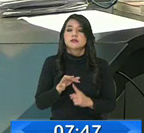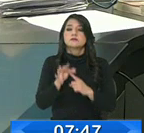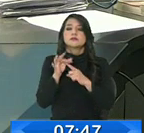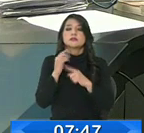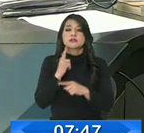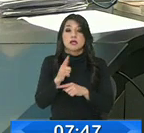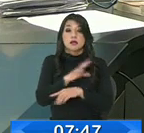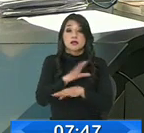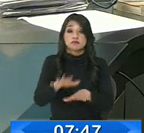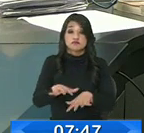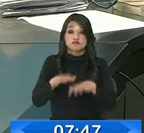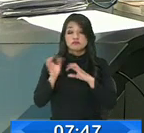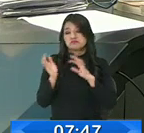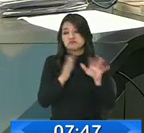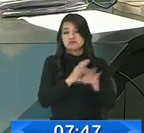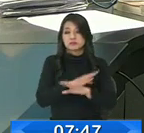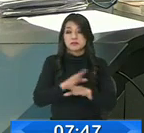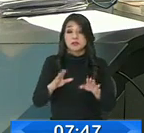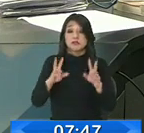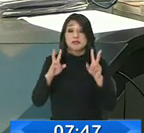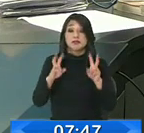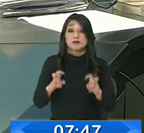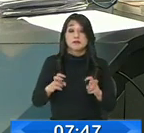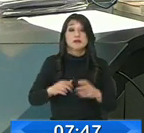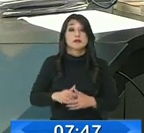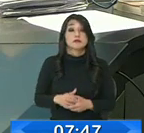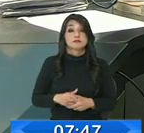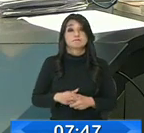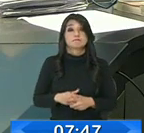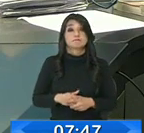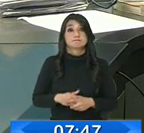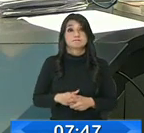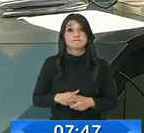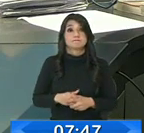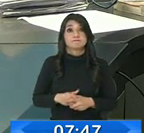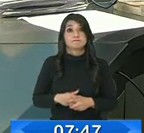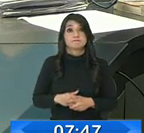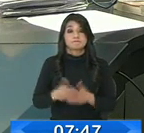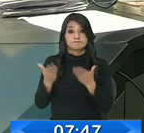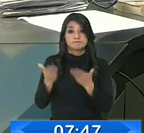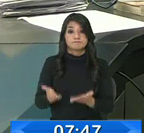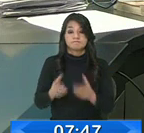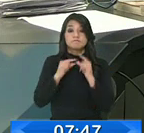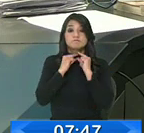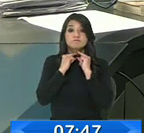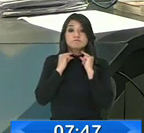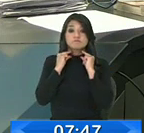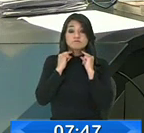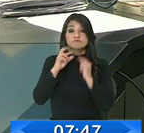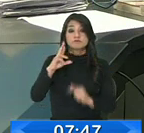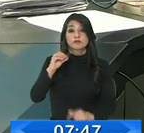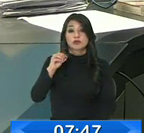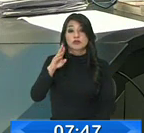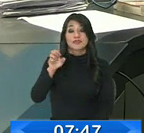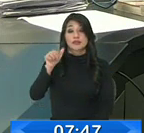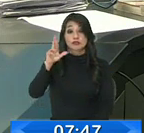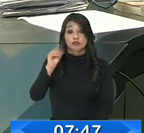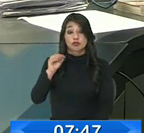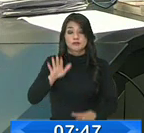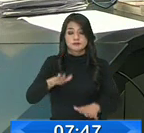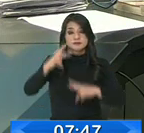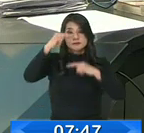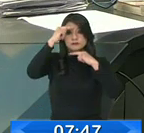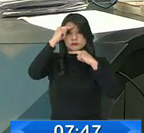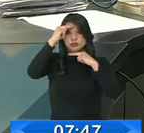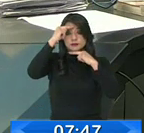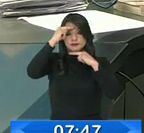y que estamos descuidando lo que sería la gallina de los huevos de oro, ¿no? El padre dominico Roberto Fernández en el noticiero